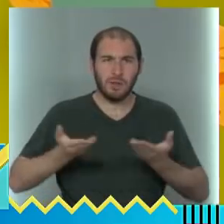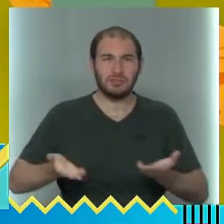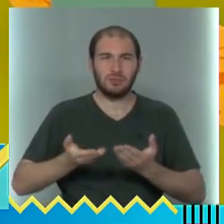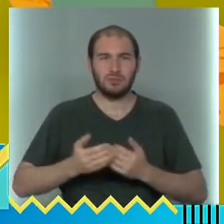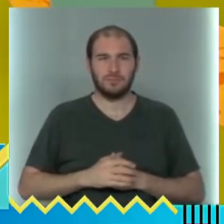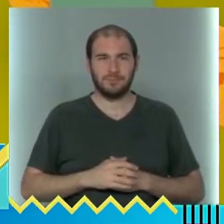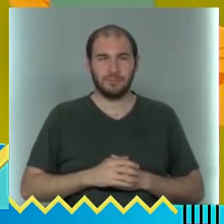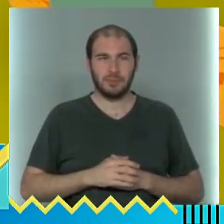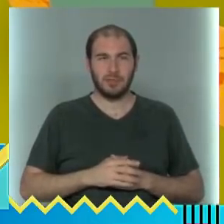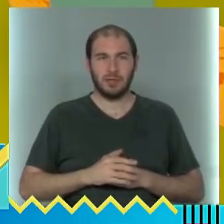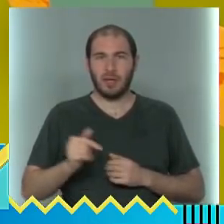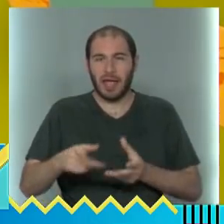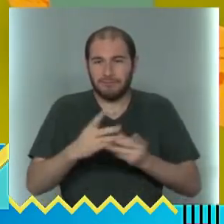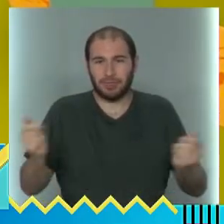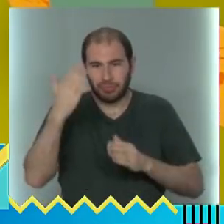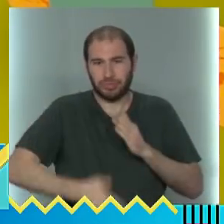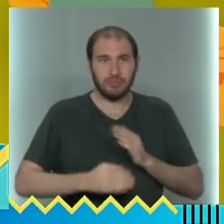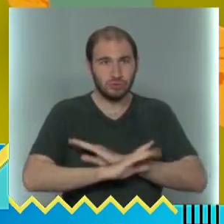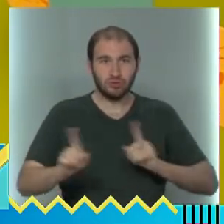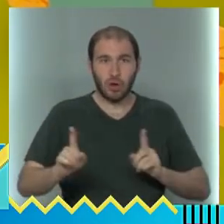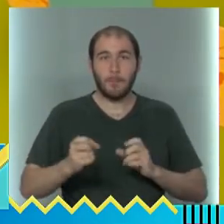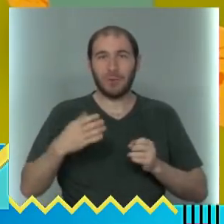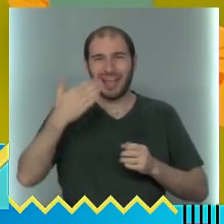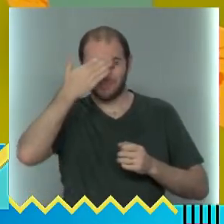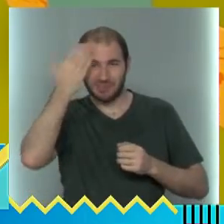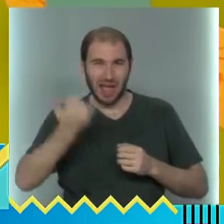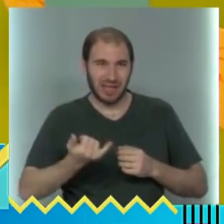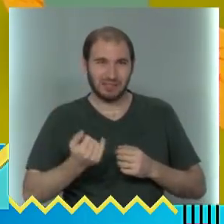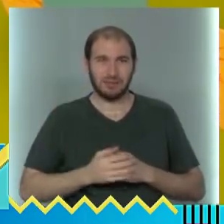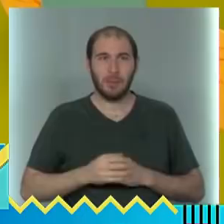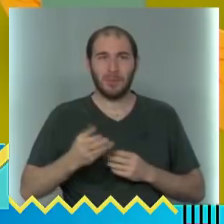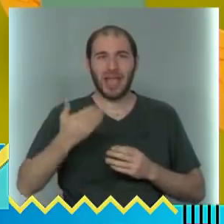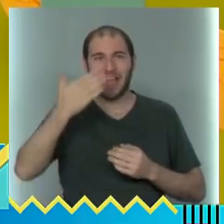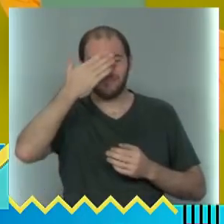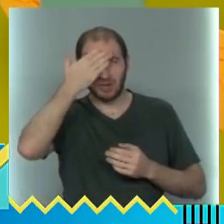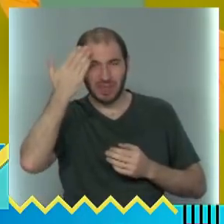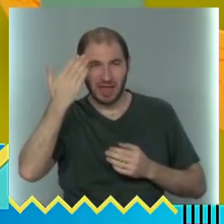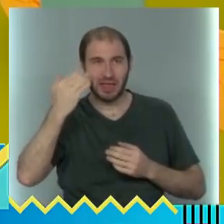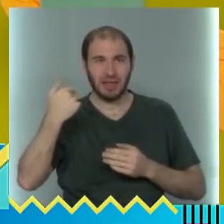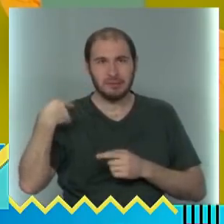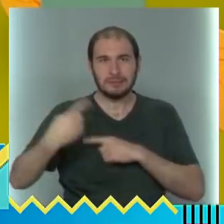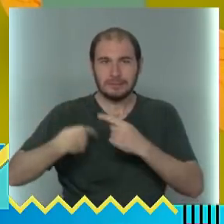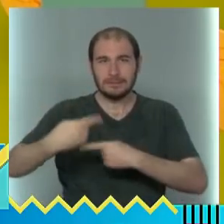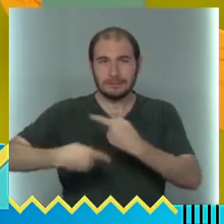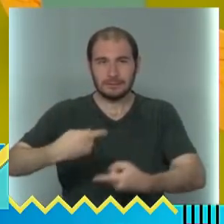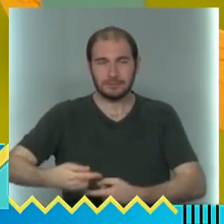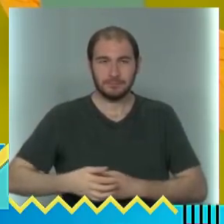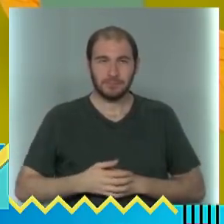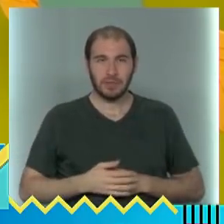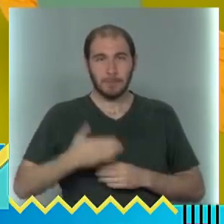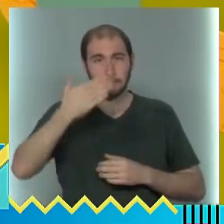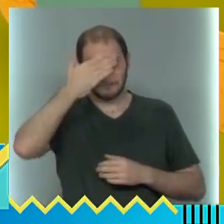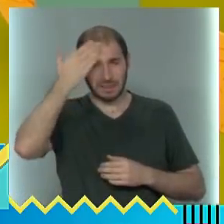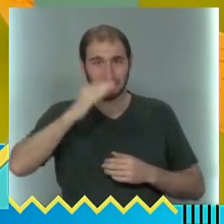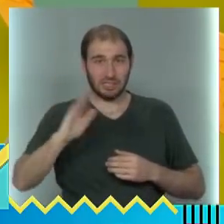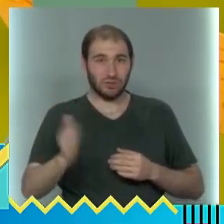O sea, no se acabó todo por tener una enfermedad, ¿sí? Porque esta enfermedad es crónica y no en todos los